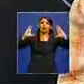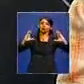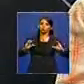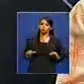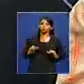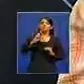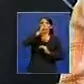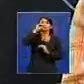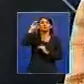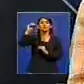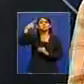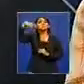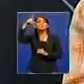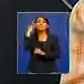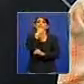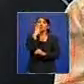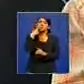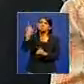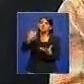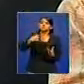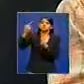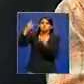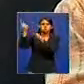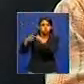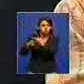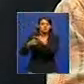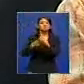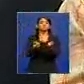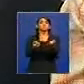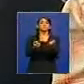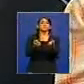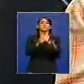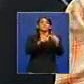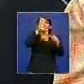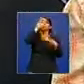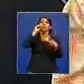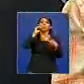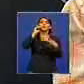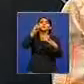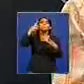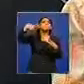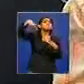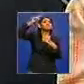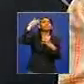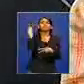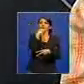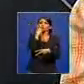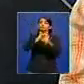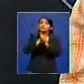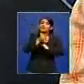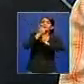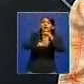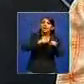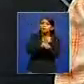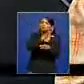millones de dólares en salida de divisas, alrededor de 50 millones de dólares anuales ya como ahorro